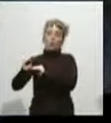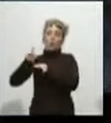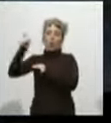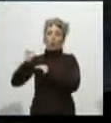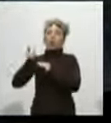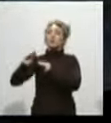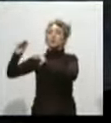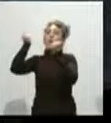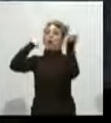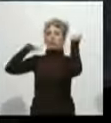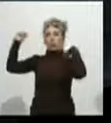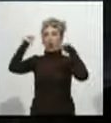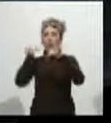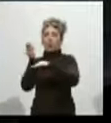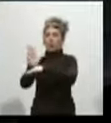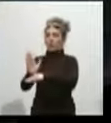su actuación.